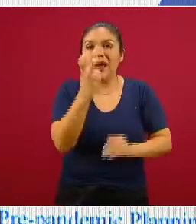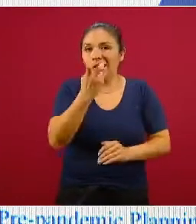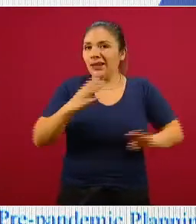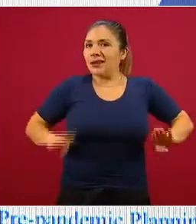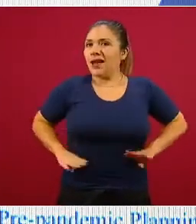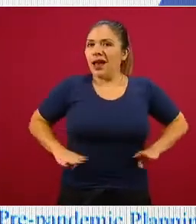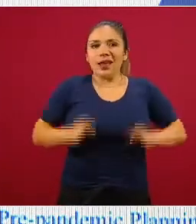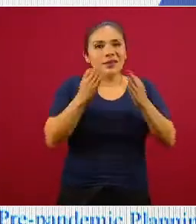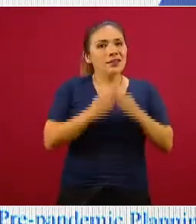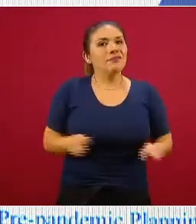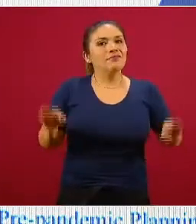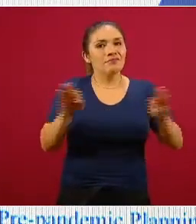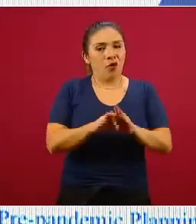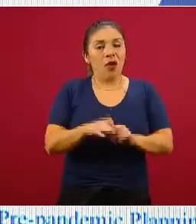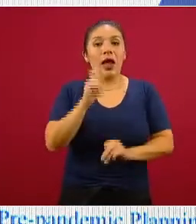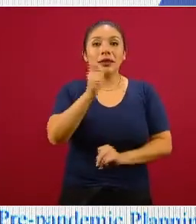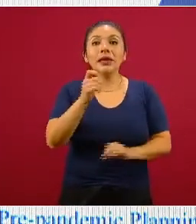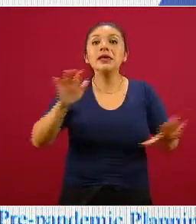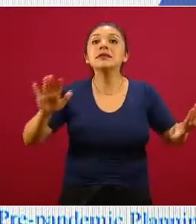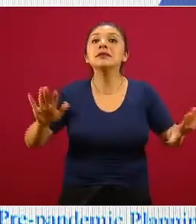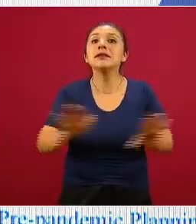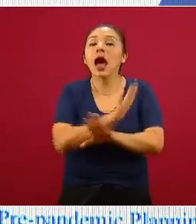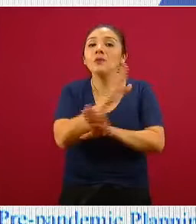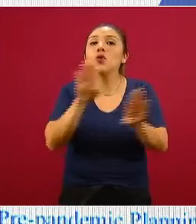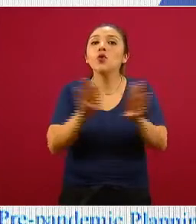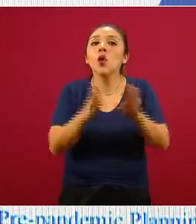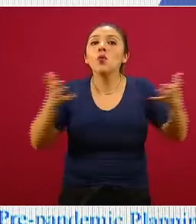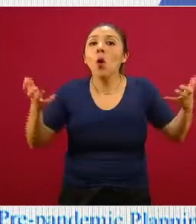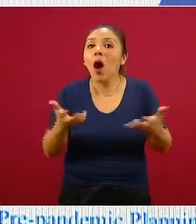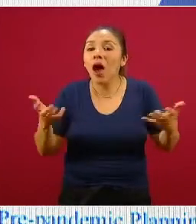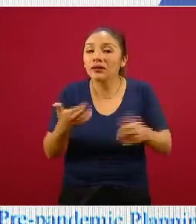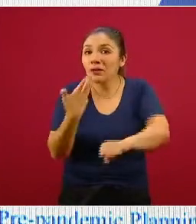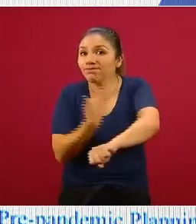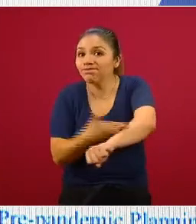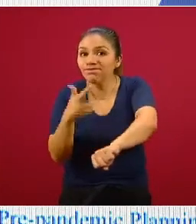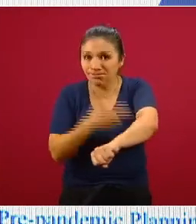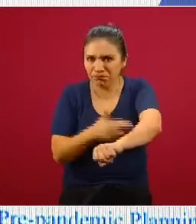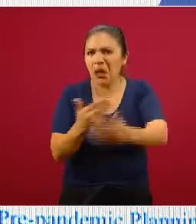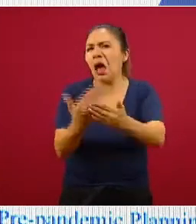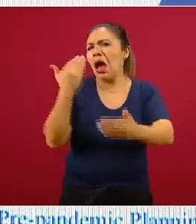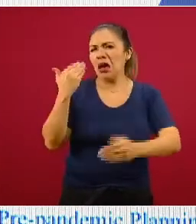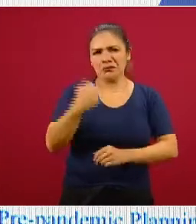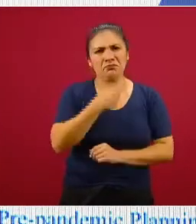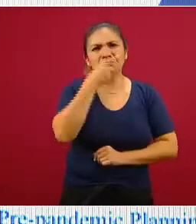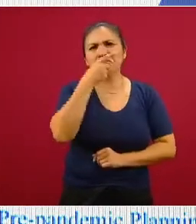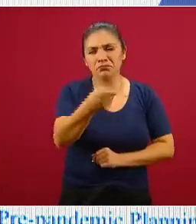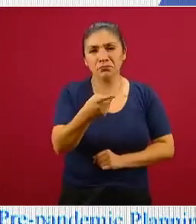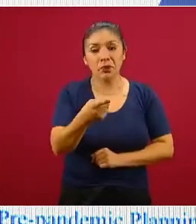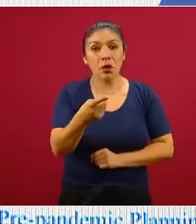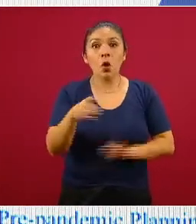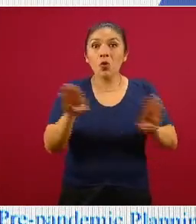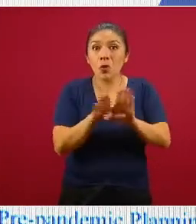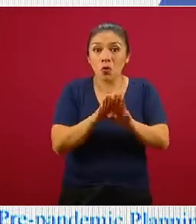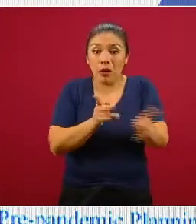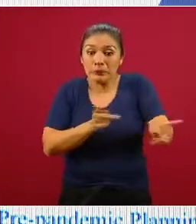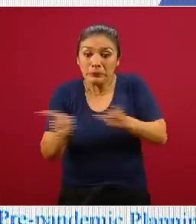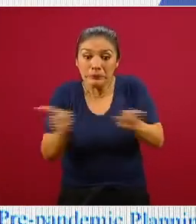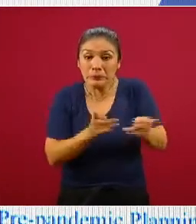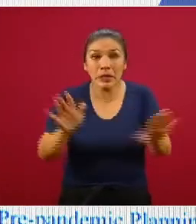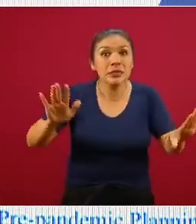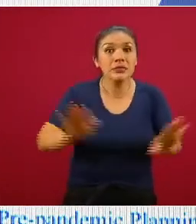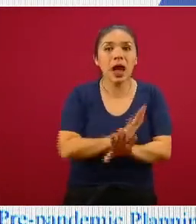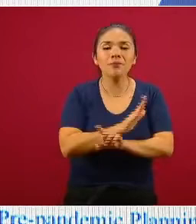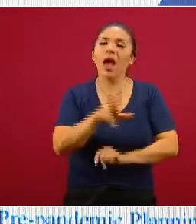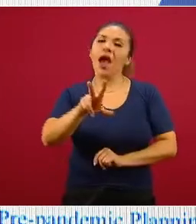características fundamentales, el cambio de intervenciones. Hemos dicho desde hace mucho tiempo que uno no cambia la estrategia es